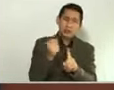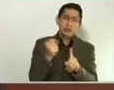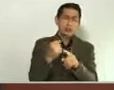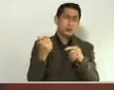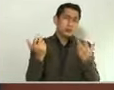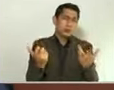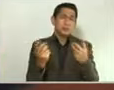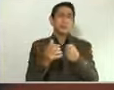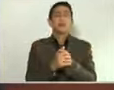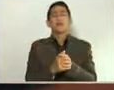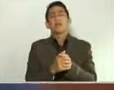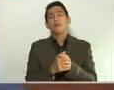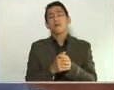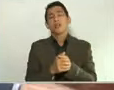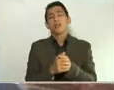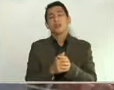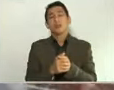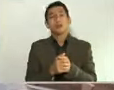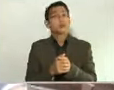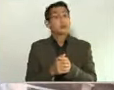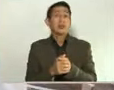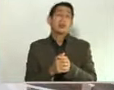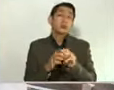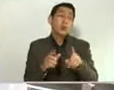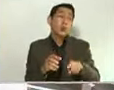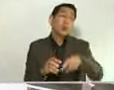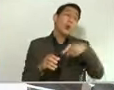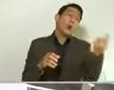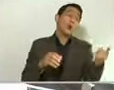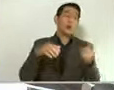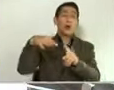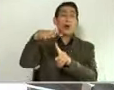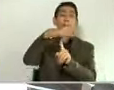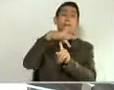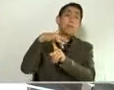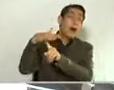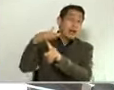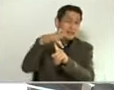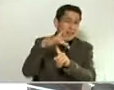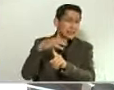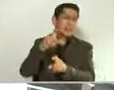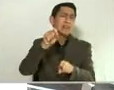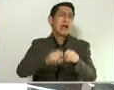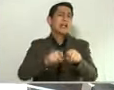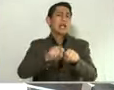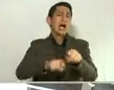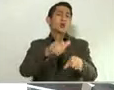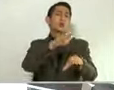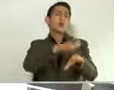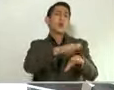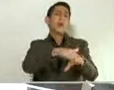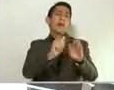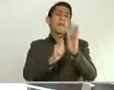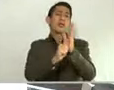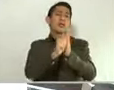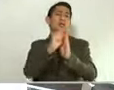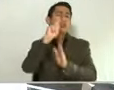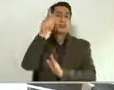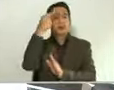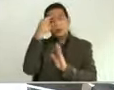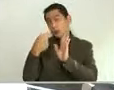están dentro de la ciudad, no son administrados por el municipio, sino por el ministerio. Como el, son grandes, el Parque Samanes